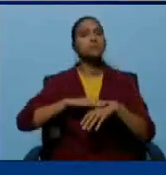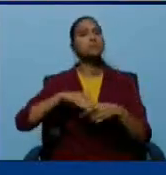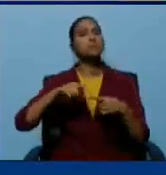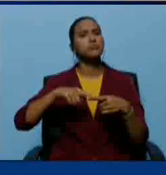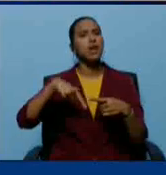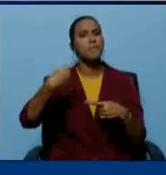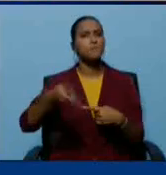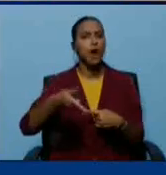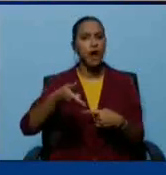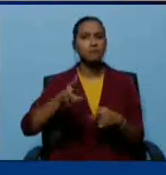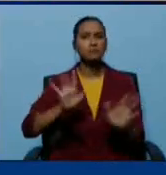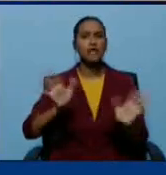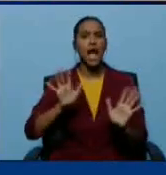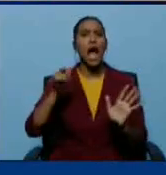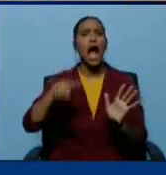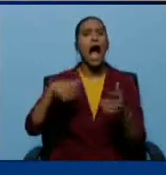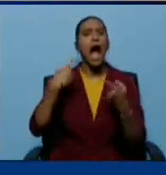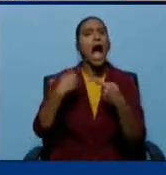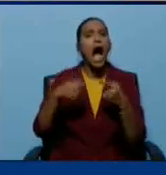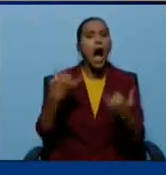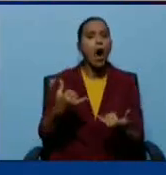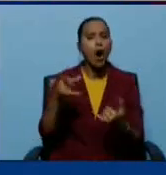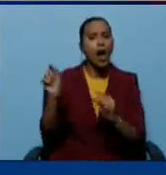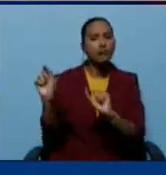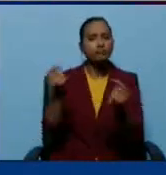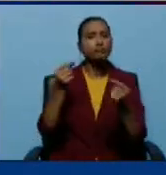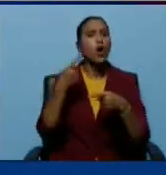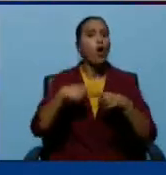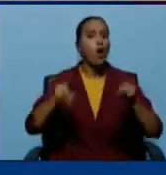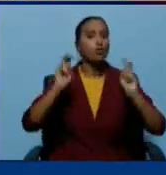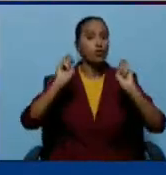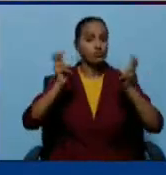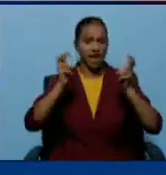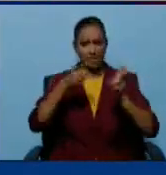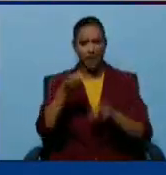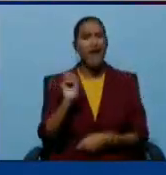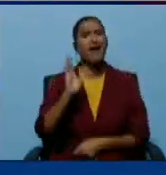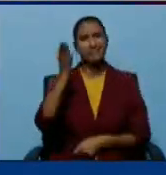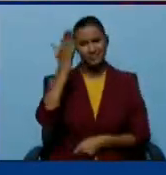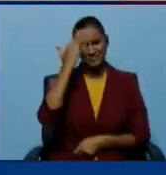Hablan de otras cosas ahora, porque ellos saben lo que pasó.